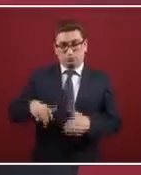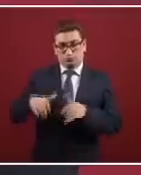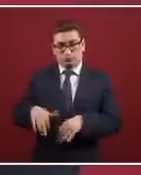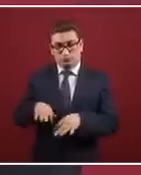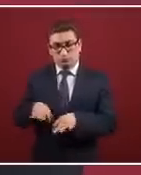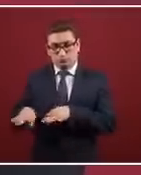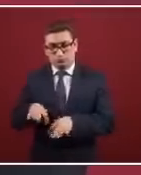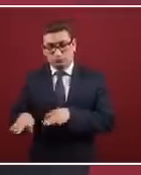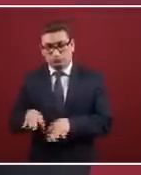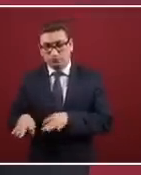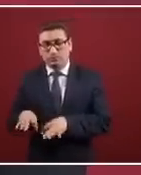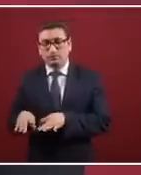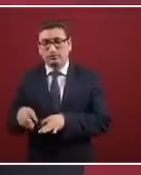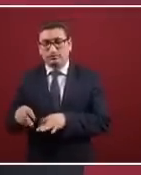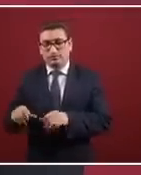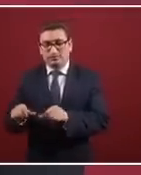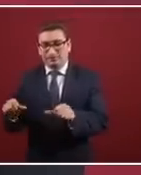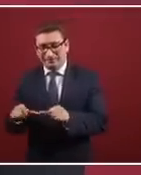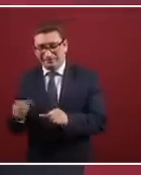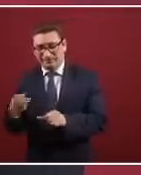que se abusó,